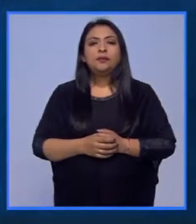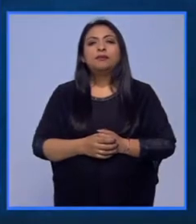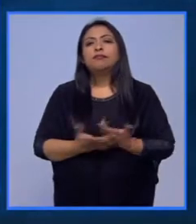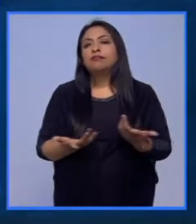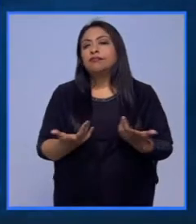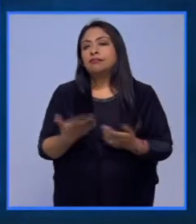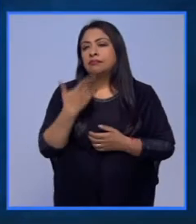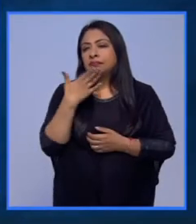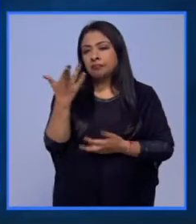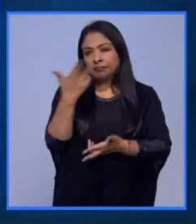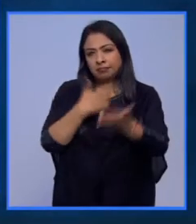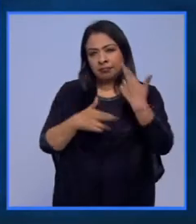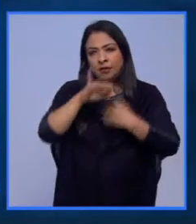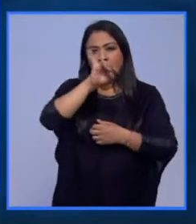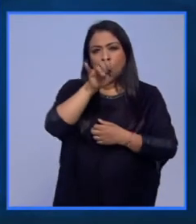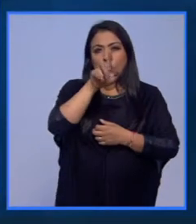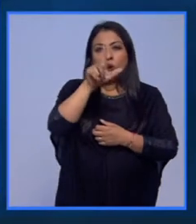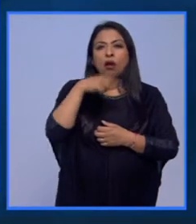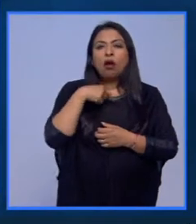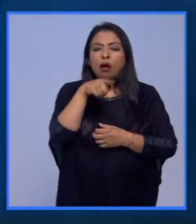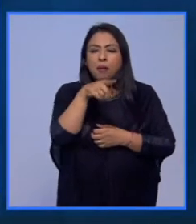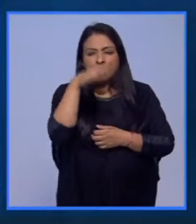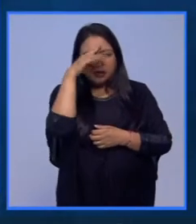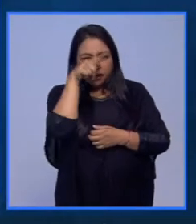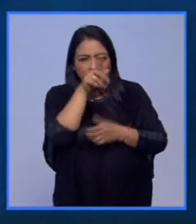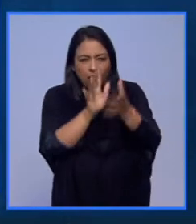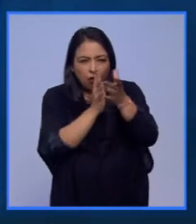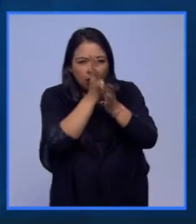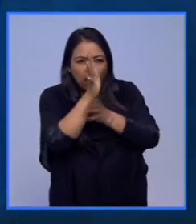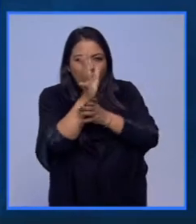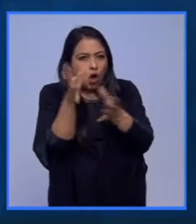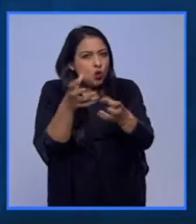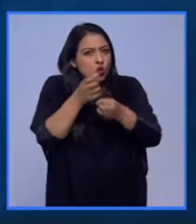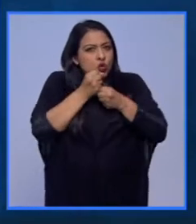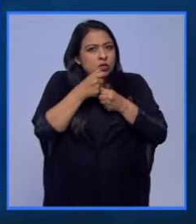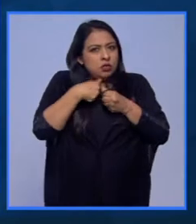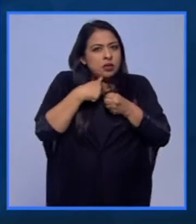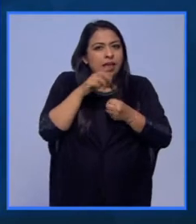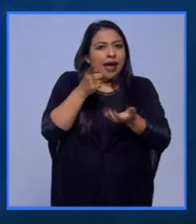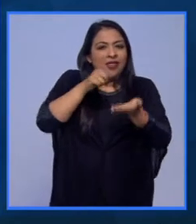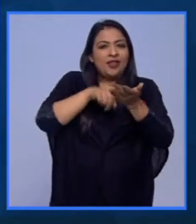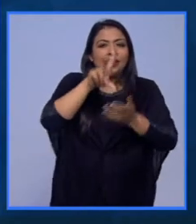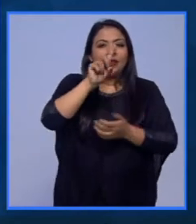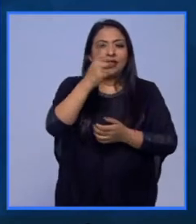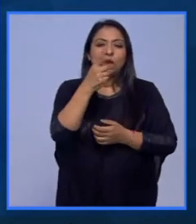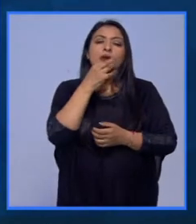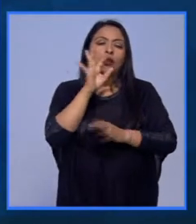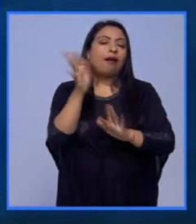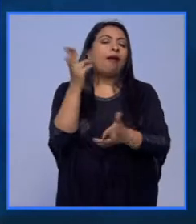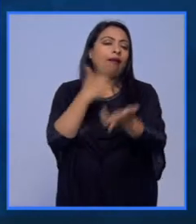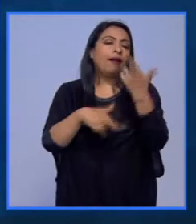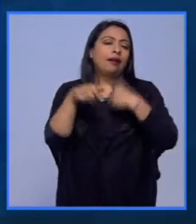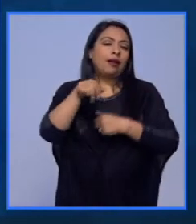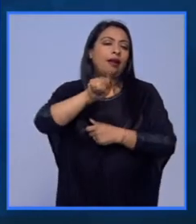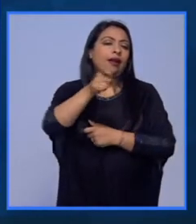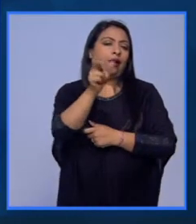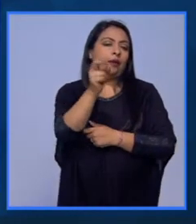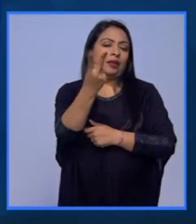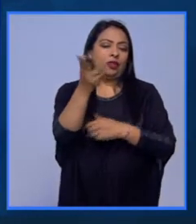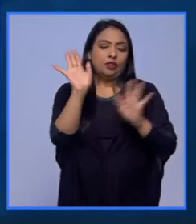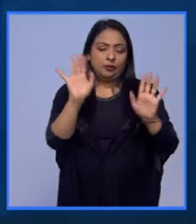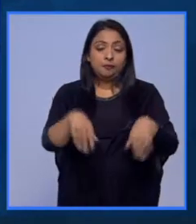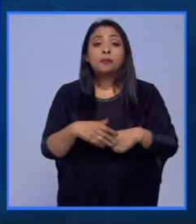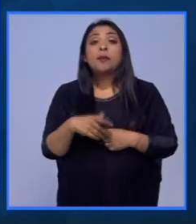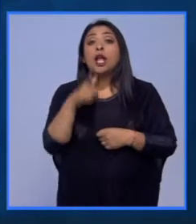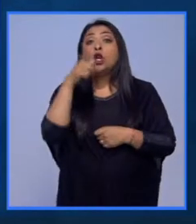Qué bueno que nos regresaron a Julio López, ya lo habían confundido con una marioneta y se lo quedaron ahí en 31 minutos, pero ya está de vuelta en Canal 22. Las